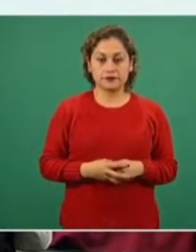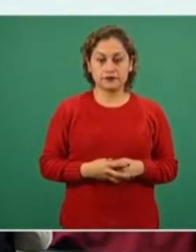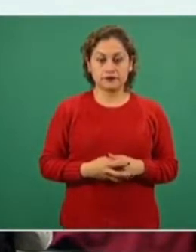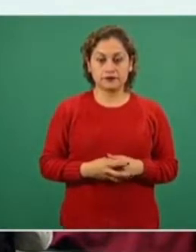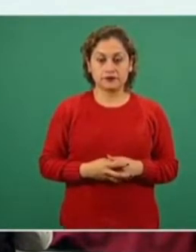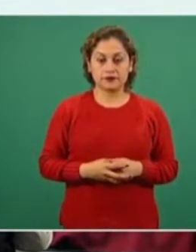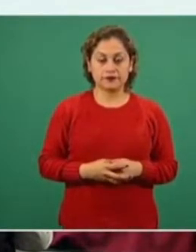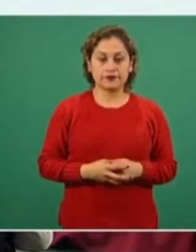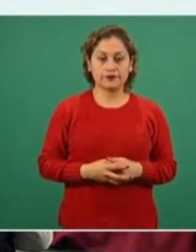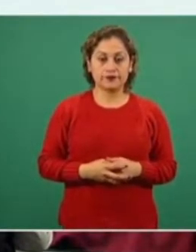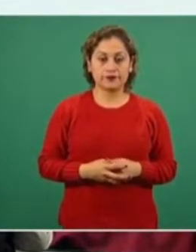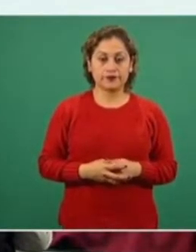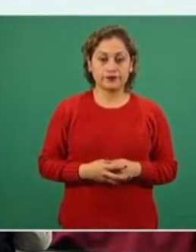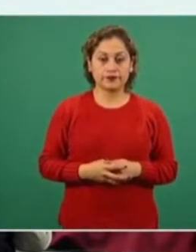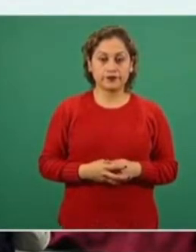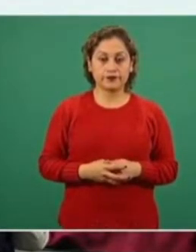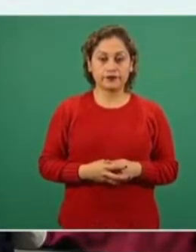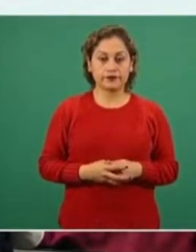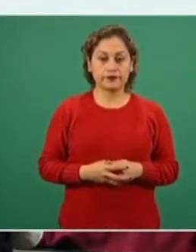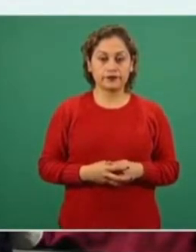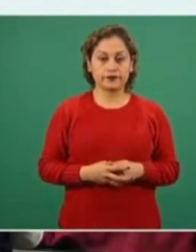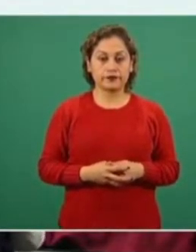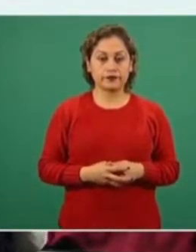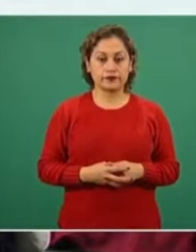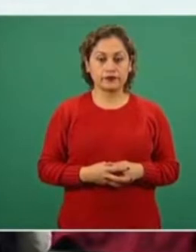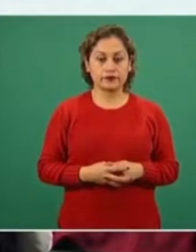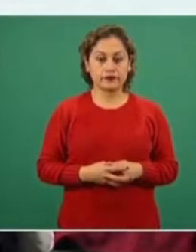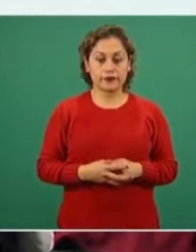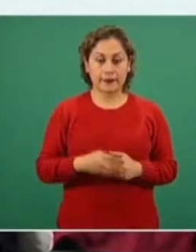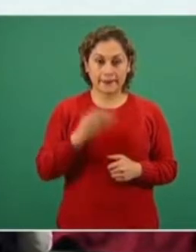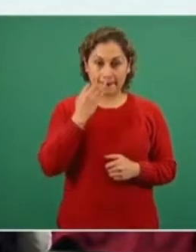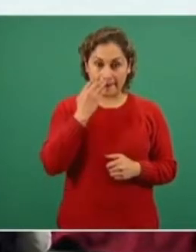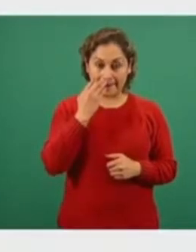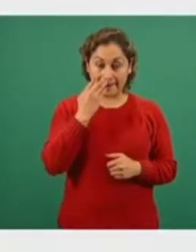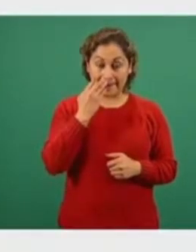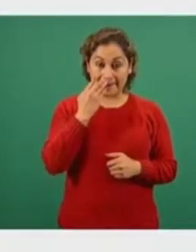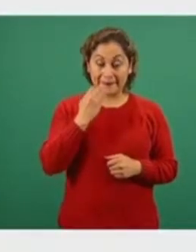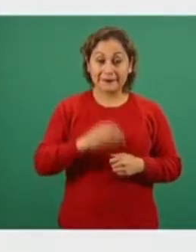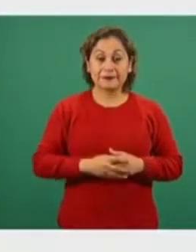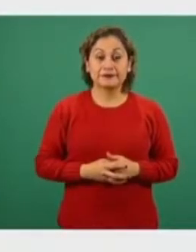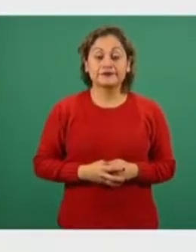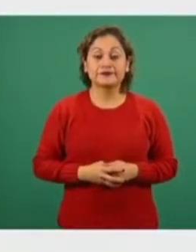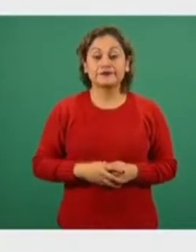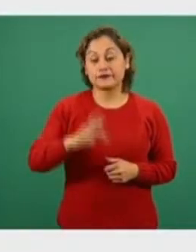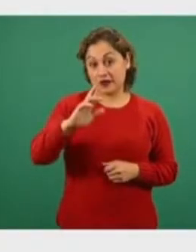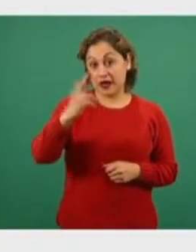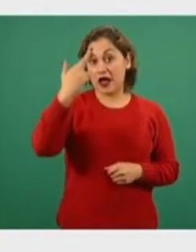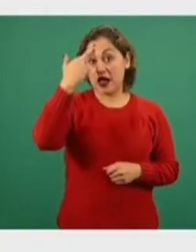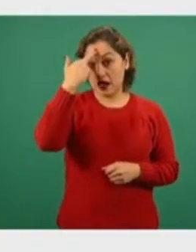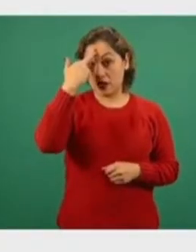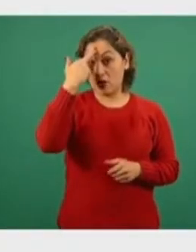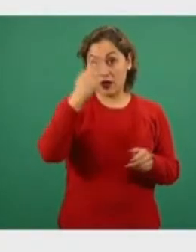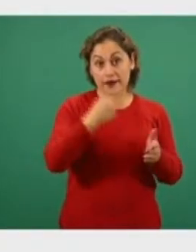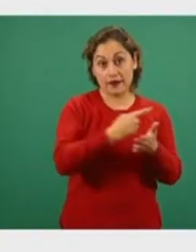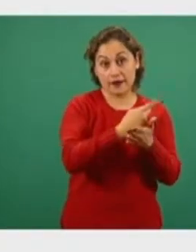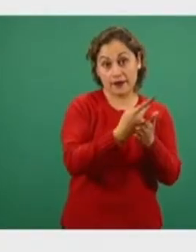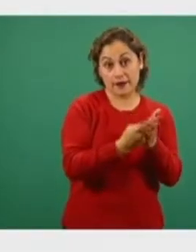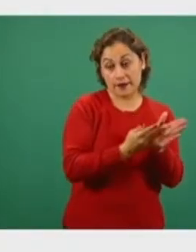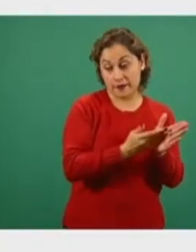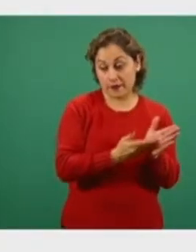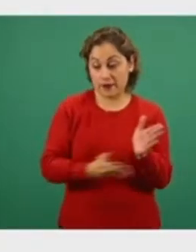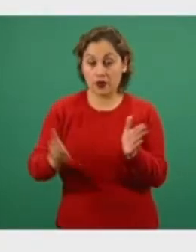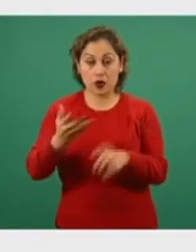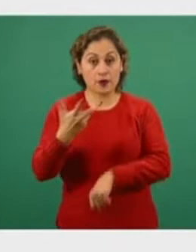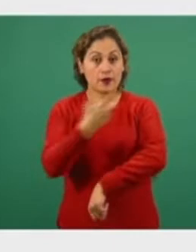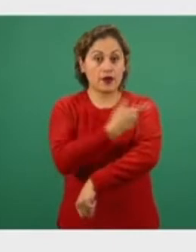Esto es lo que llevamos. Recuerden también que todo el operativo de vacunación se inició en dos sitios,